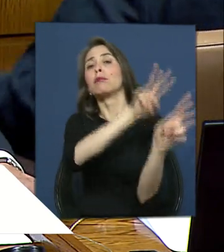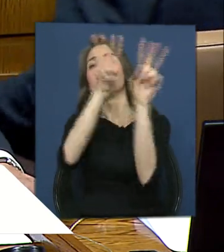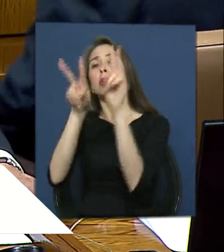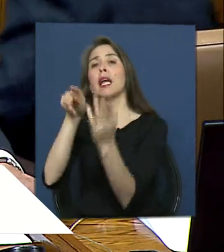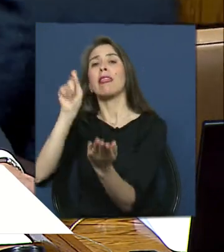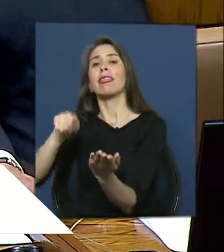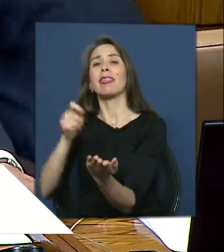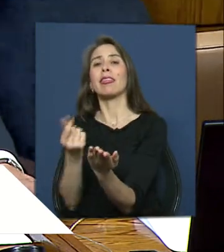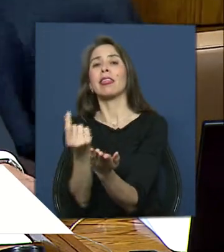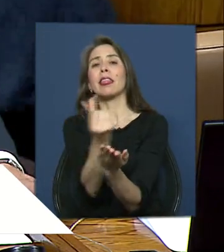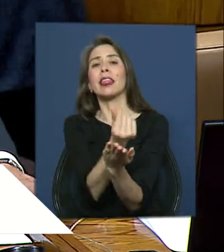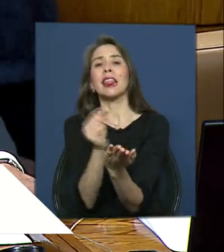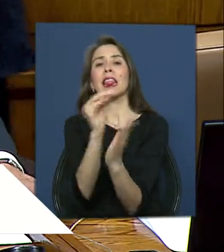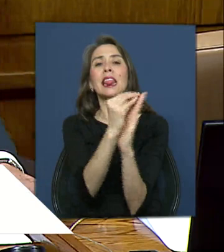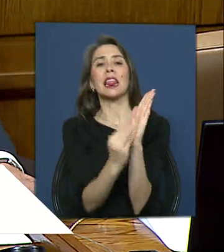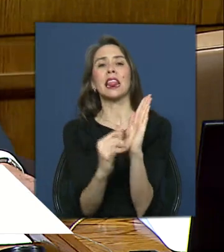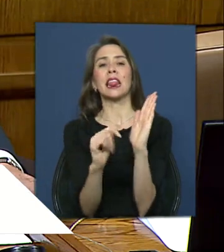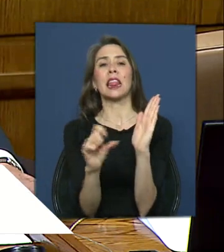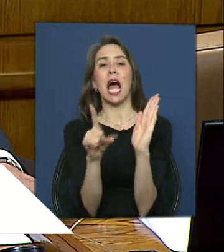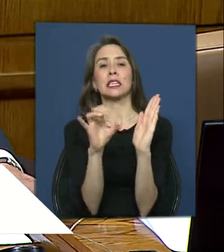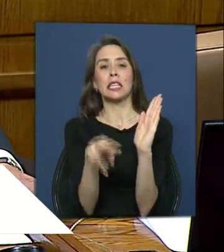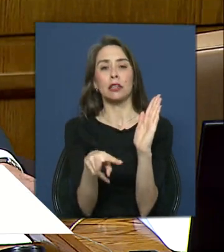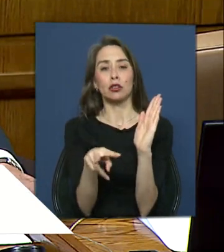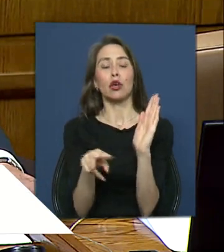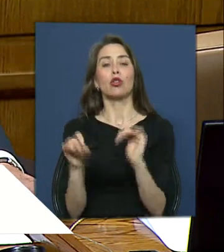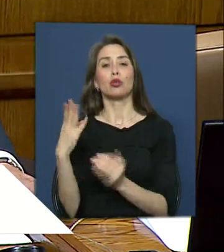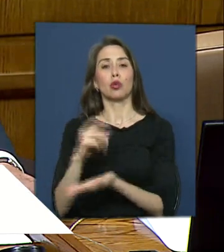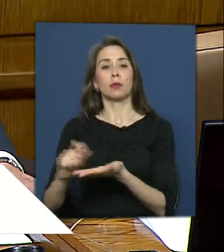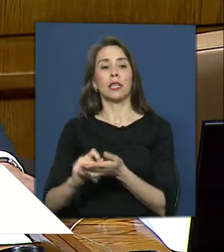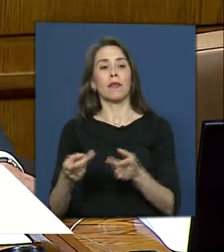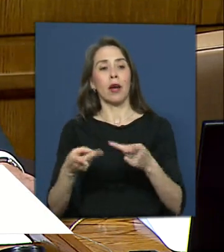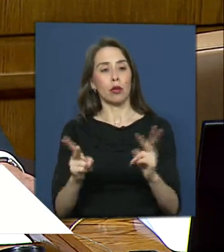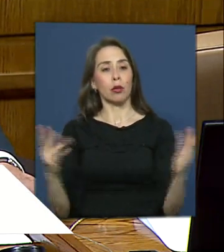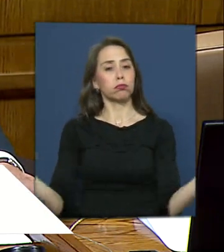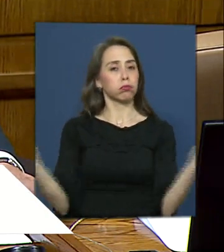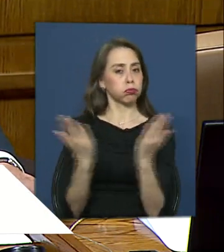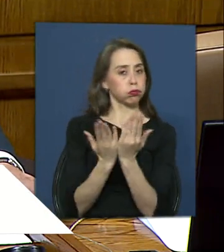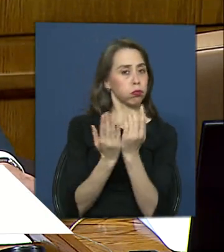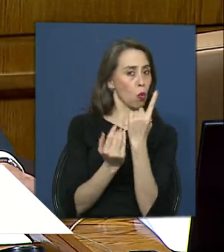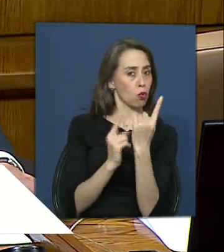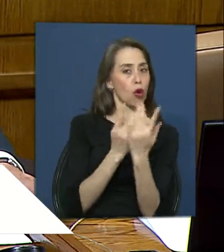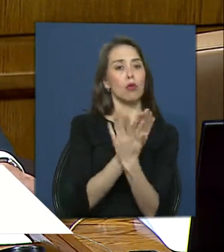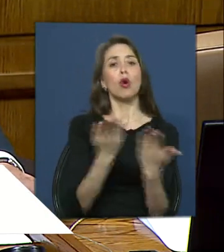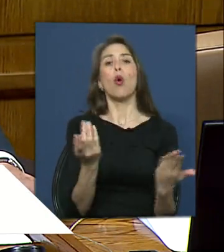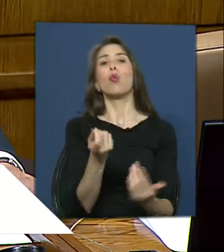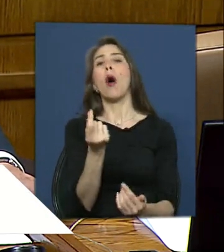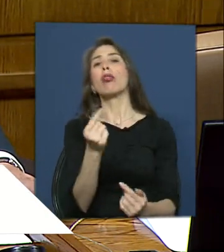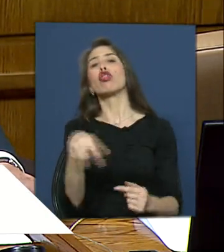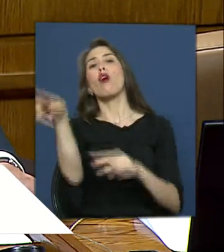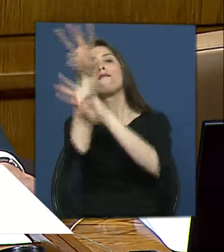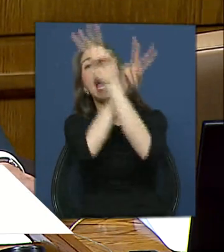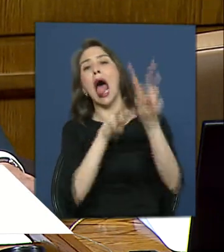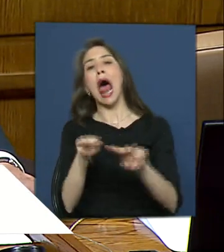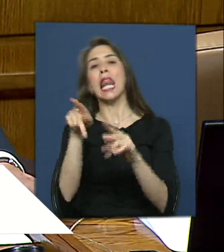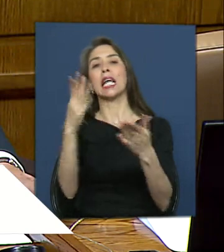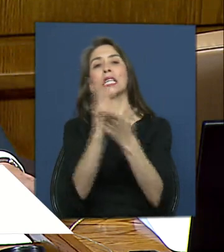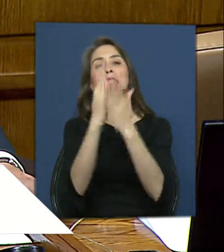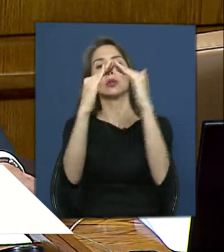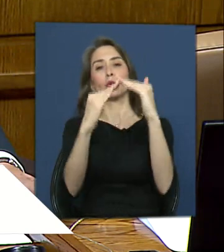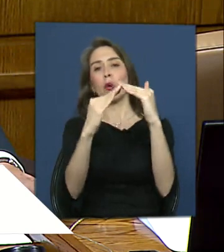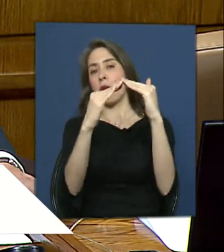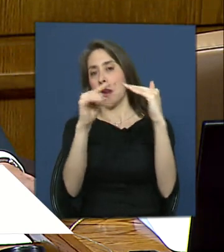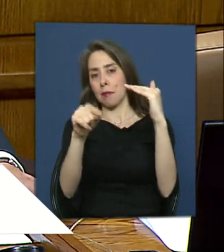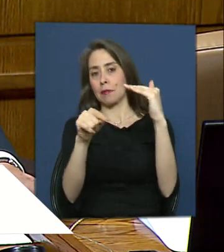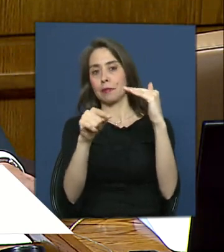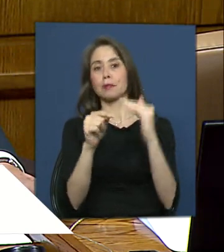una, la subsecretaría lo autorizará para evitar que este mecanismo que busca resolver